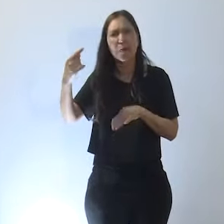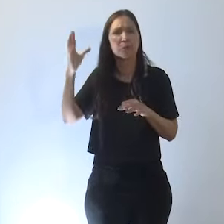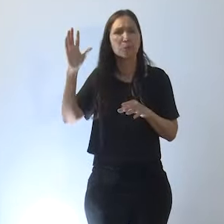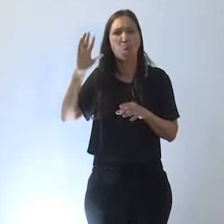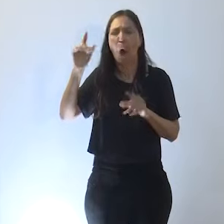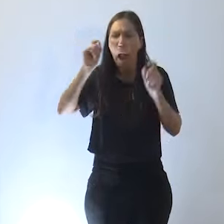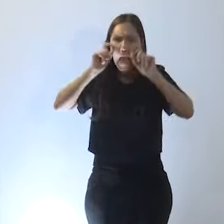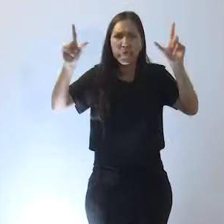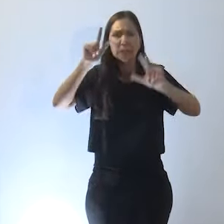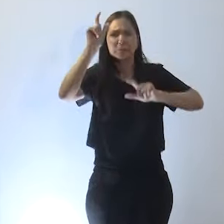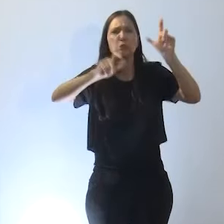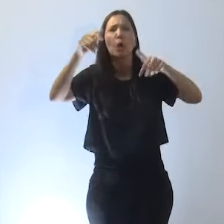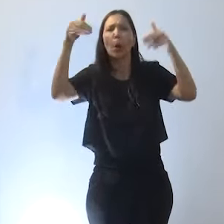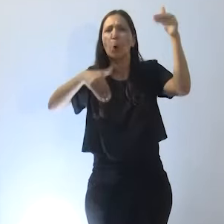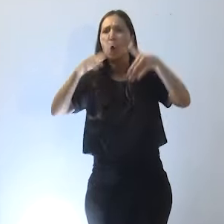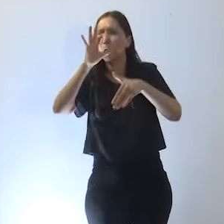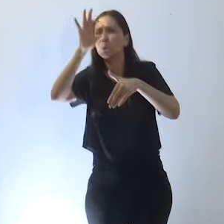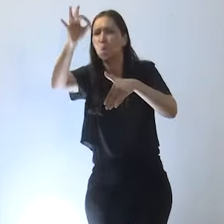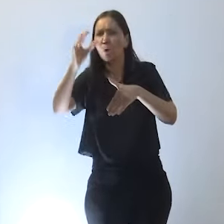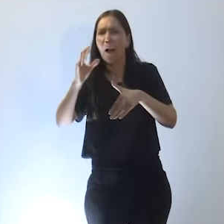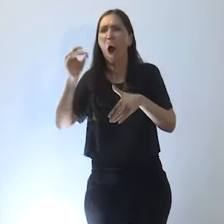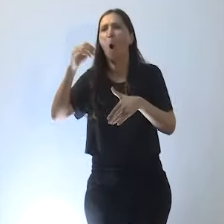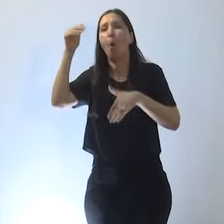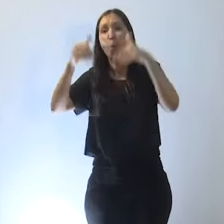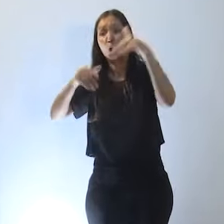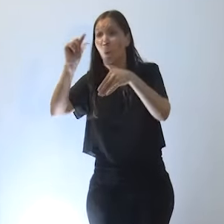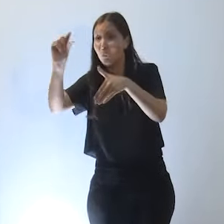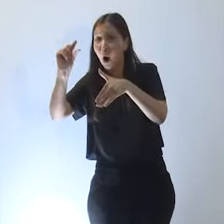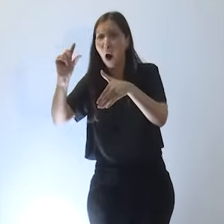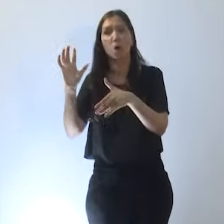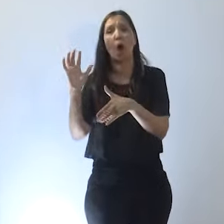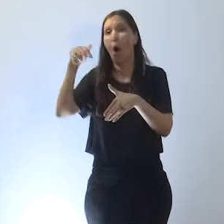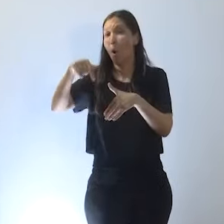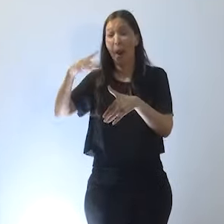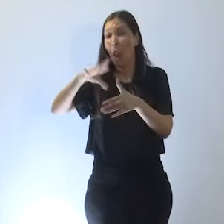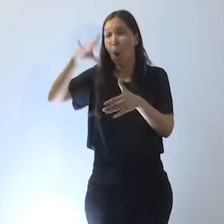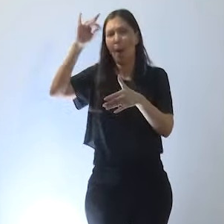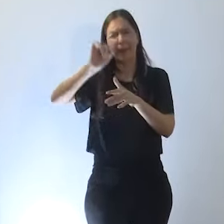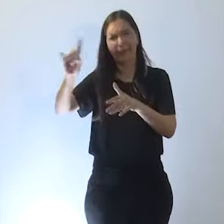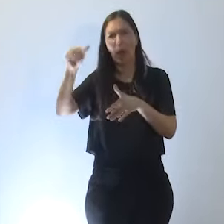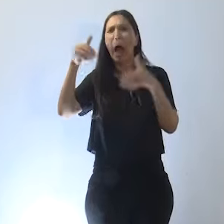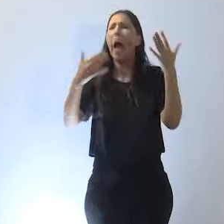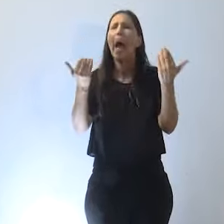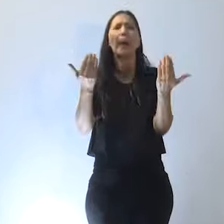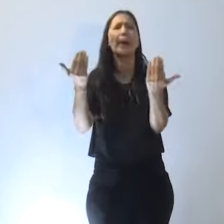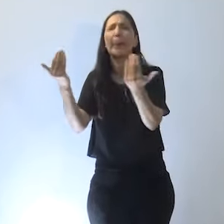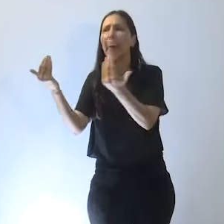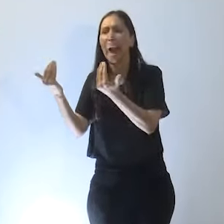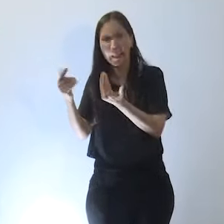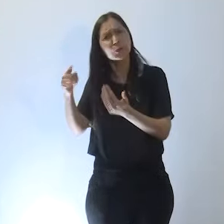pero que nunca nos diste ni cinco pelotas y siempre nos trataste como eso es un poco lo que está pasando